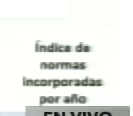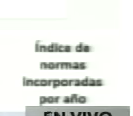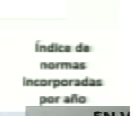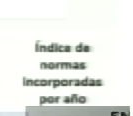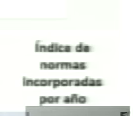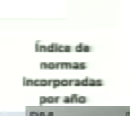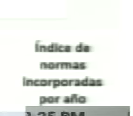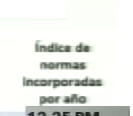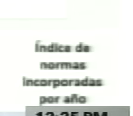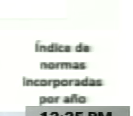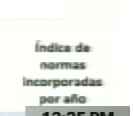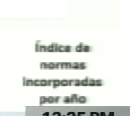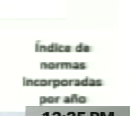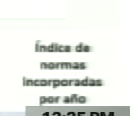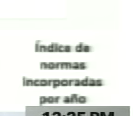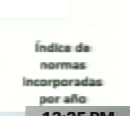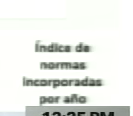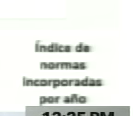295.75 normas por año.